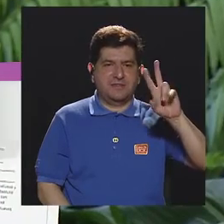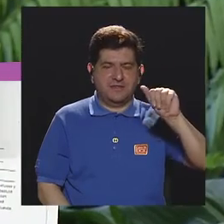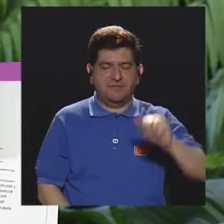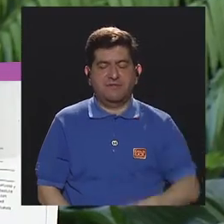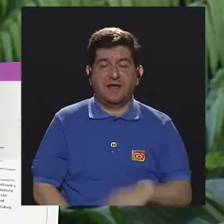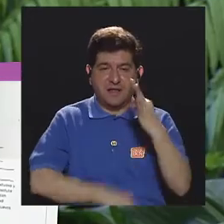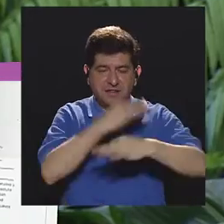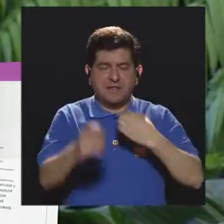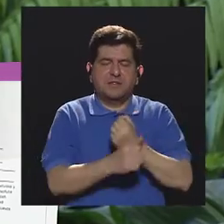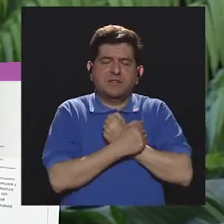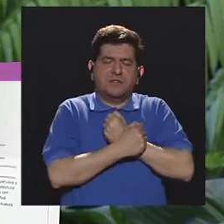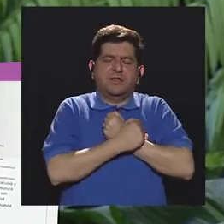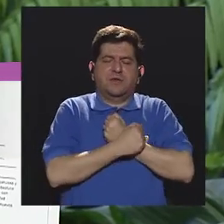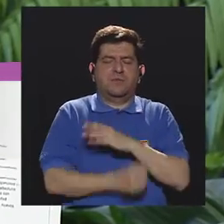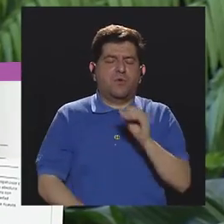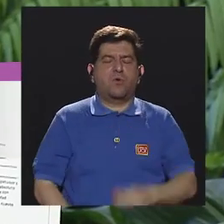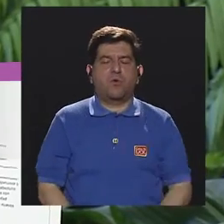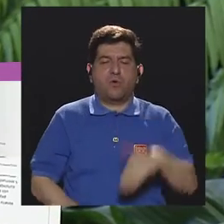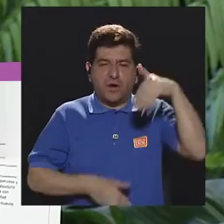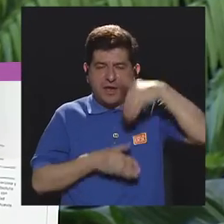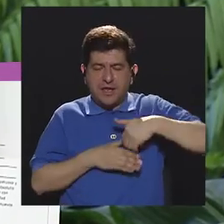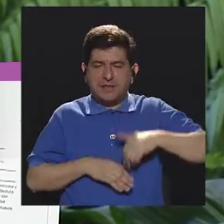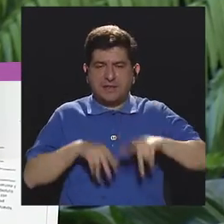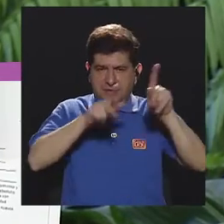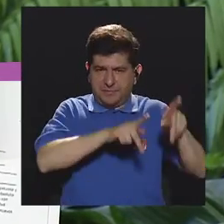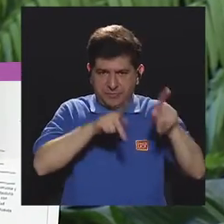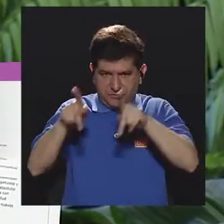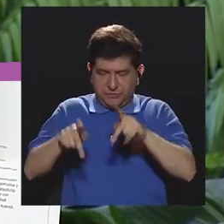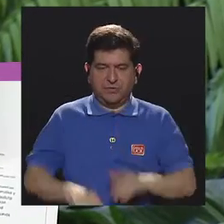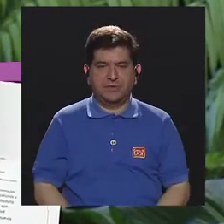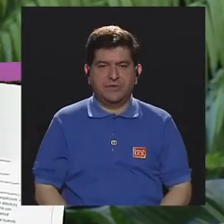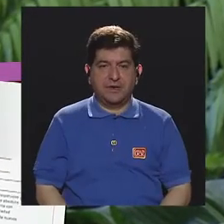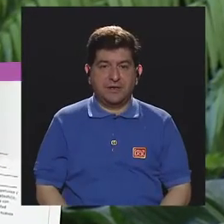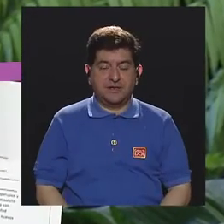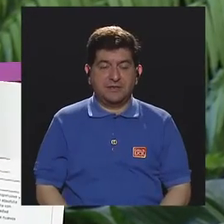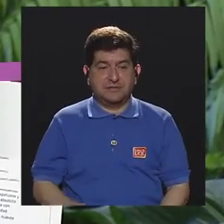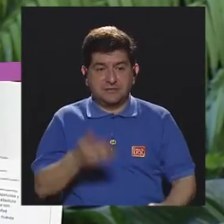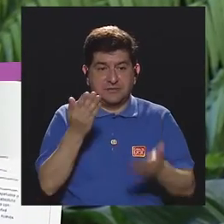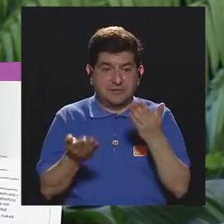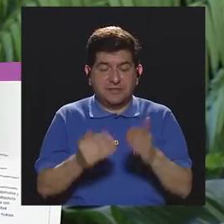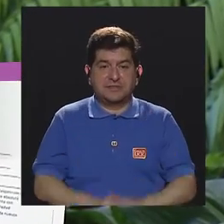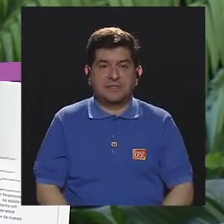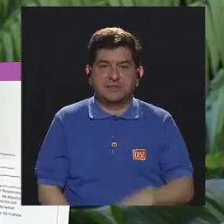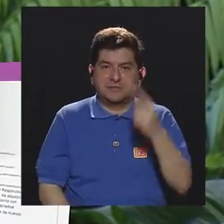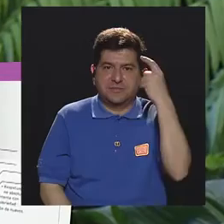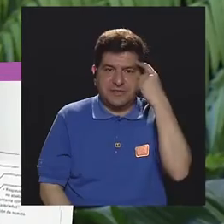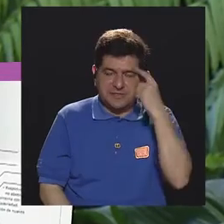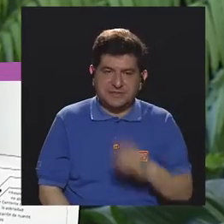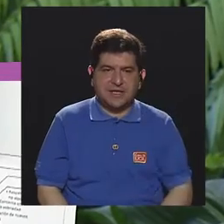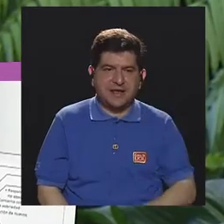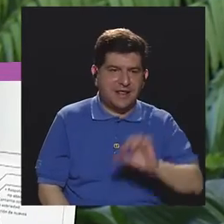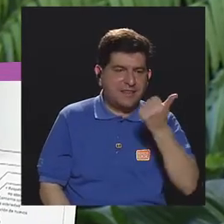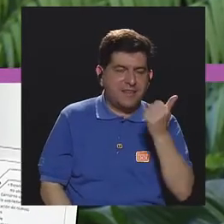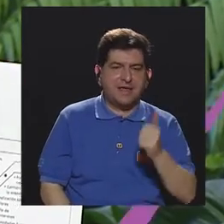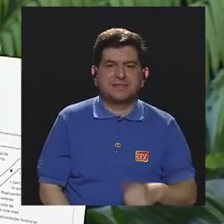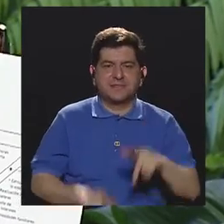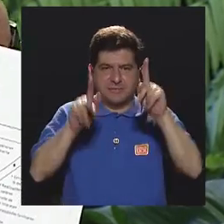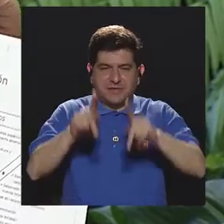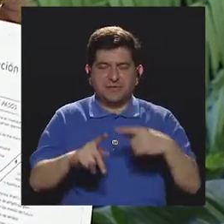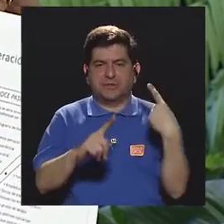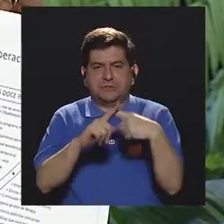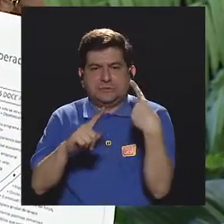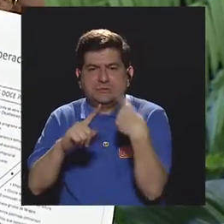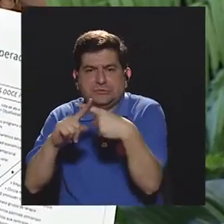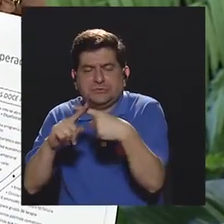amorosas, ¿verdad?, que son terribles o interpersonales en general, alrededor se impactan 10 personas, entonces multiplica.